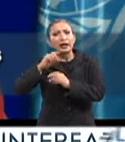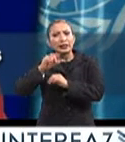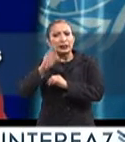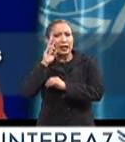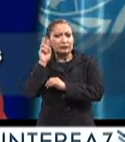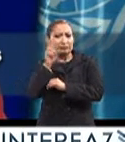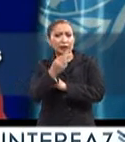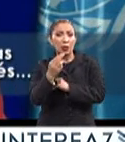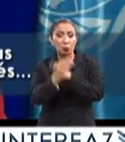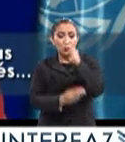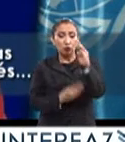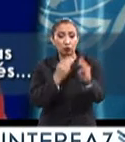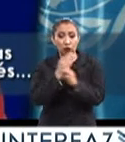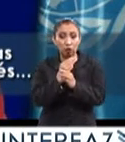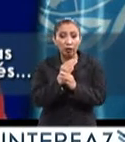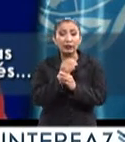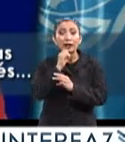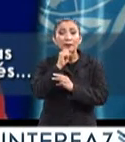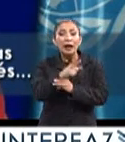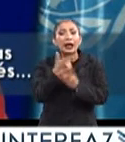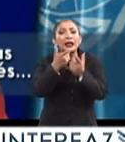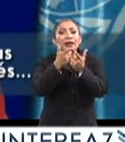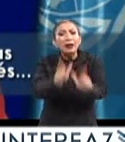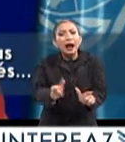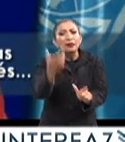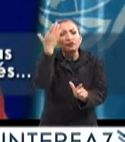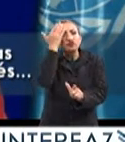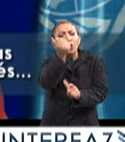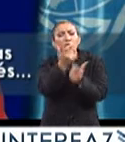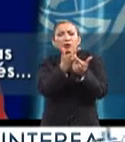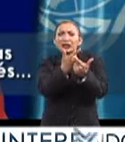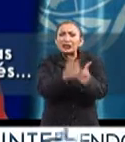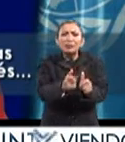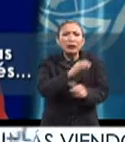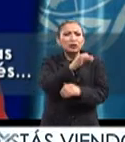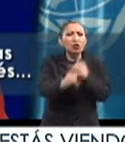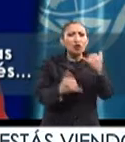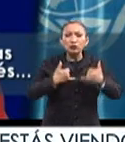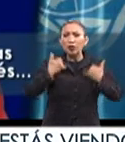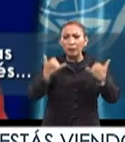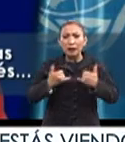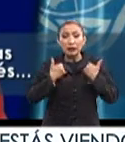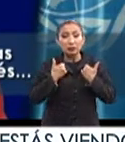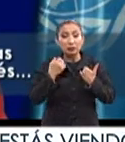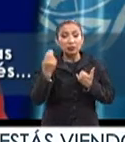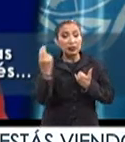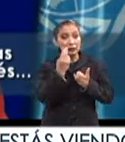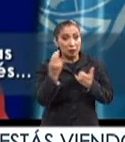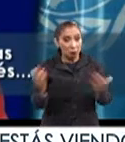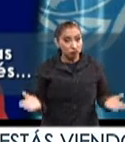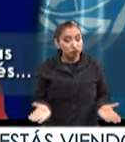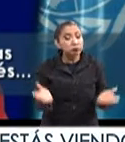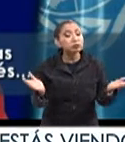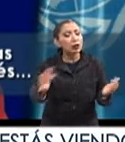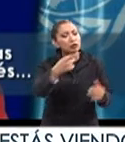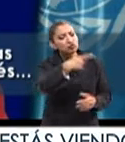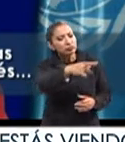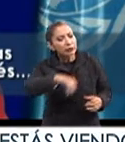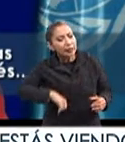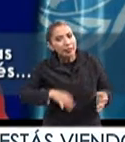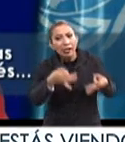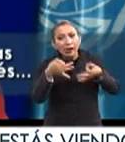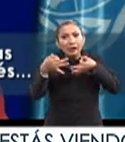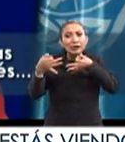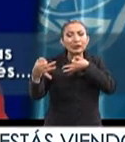limited resources, by releasing the boundless talent of young women and men. For this,